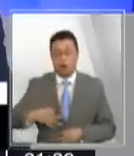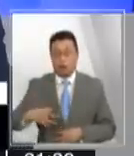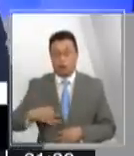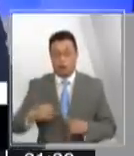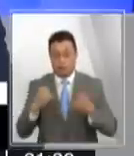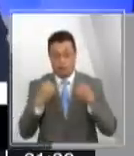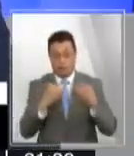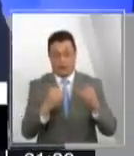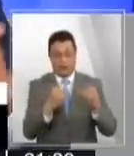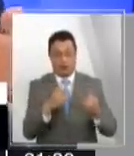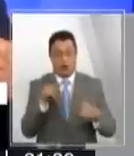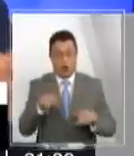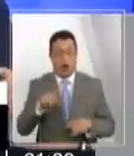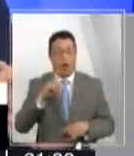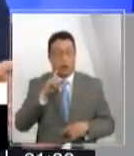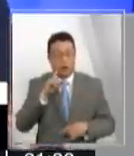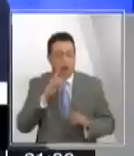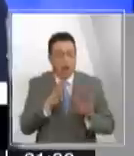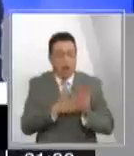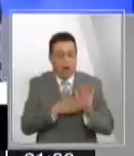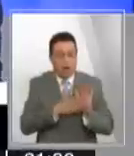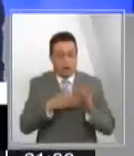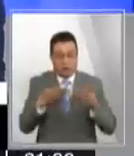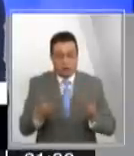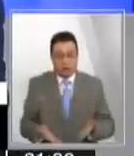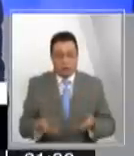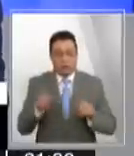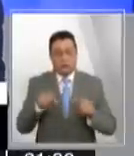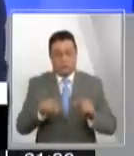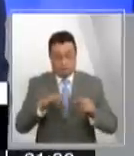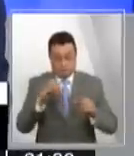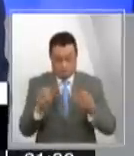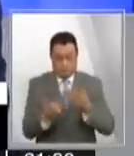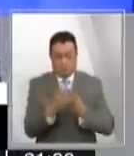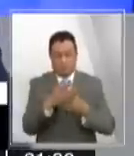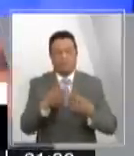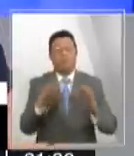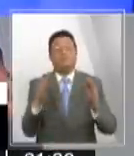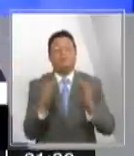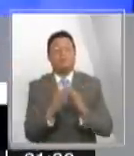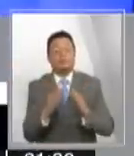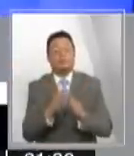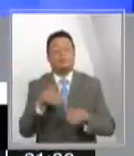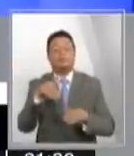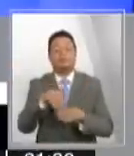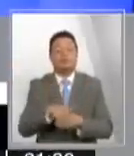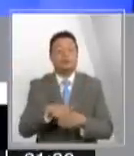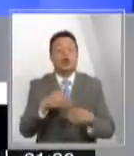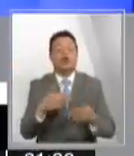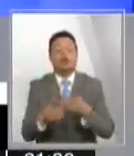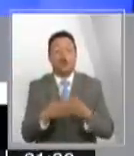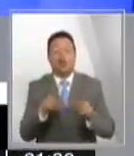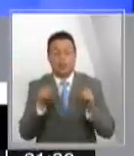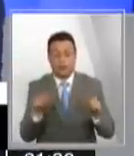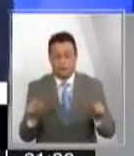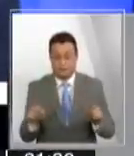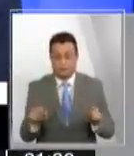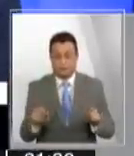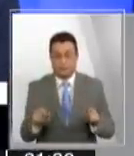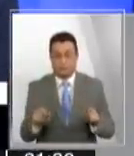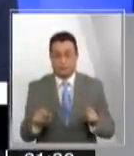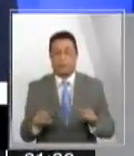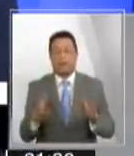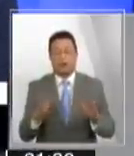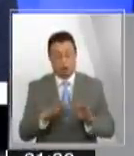día está disponible para ellos, a actualizar sus domicilios electorales. Es una combinación de cuestiones. Pero, Verónica,